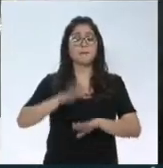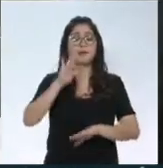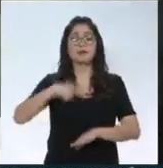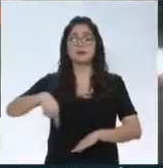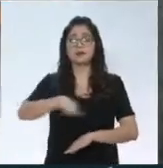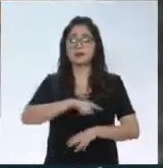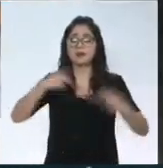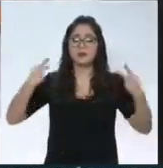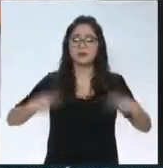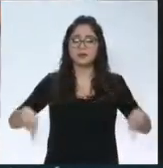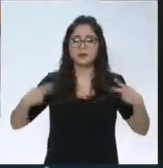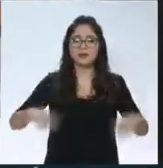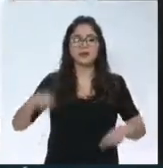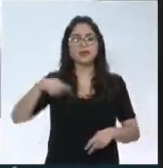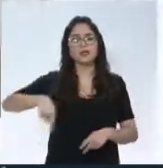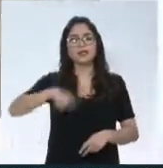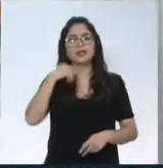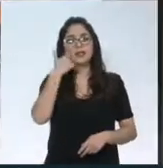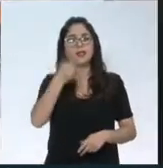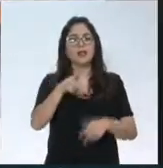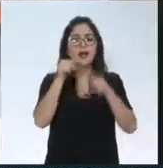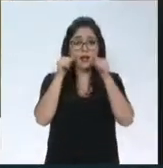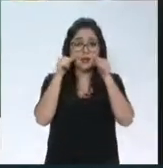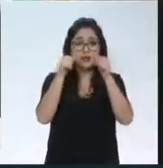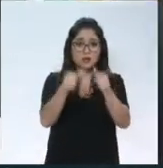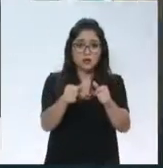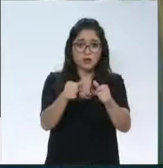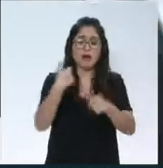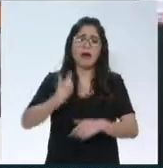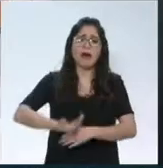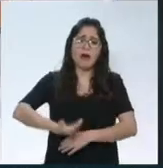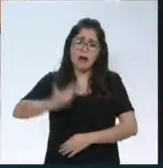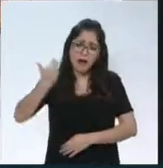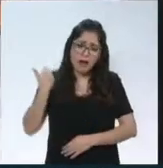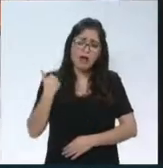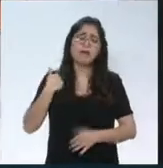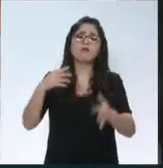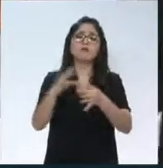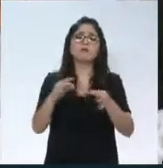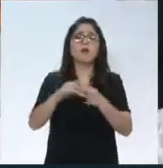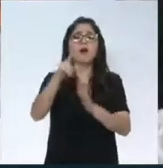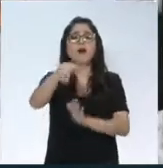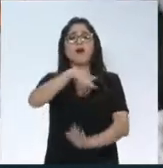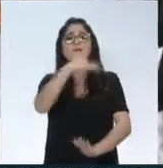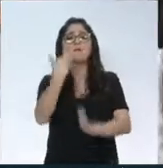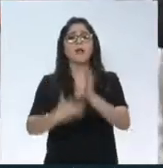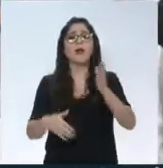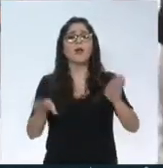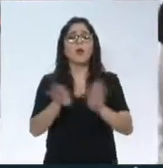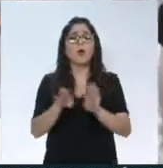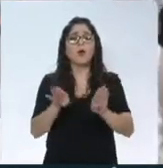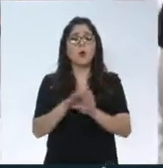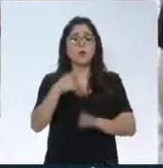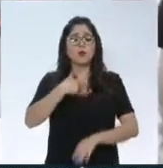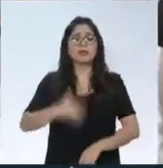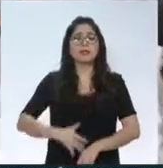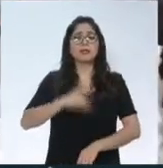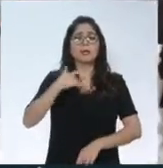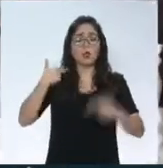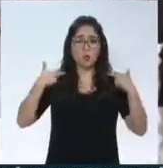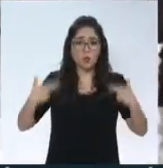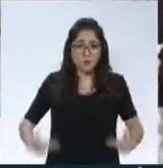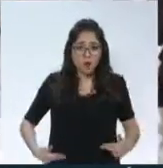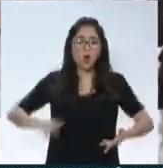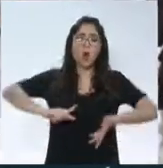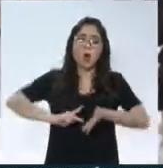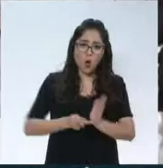Porque tratamos de darle la mejor atención. Sobre todo yo les decía, se ha perdido la humanidad y lo que estamos haciendo es recuperar la